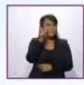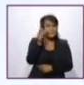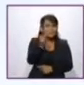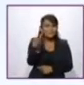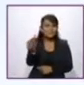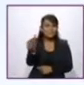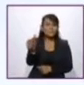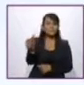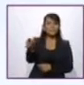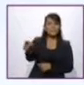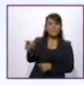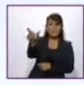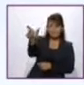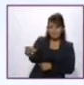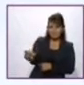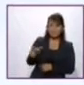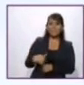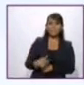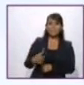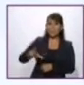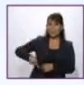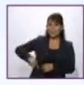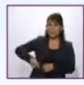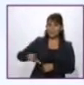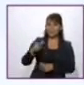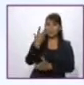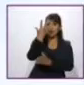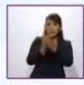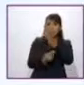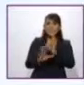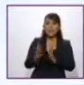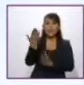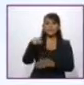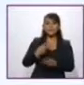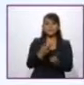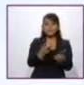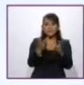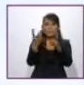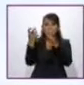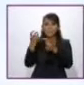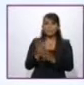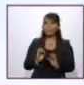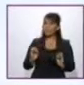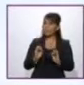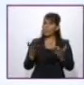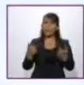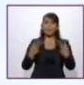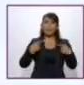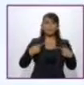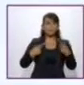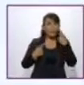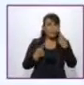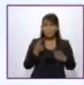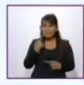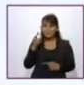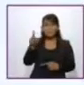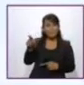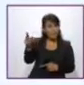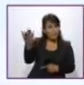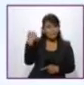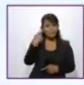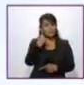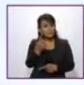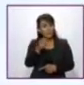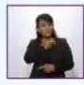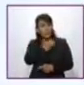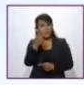corrupto es prófugo y ya no está? Y por más que la ciudadanía denuncia, no se hace caso. En mi